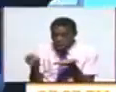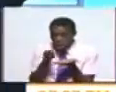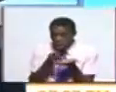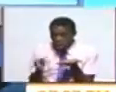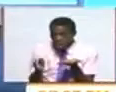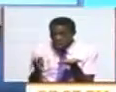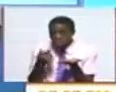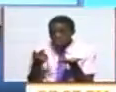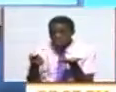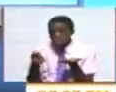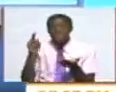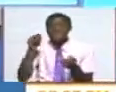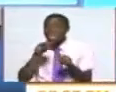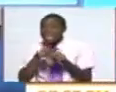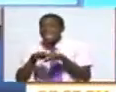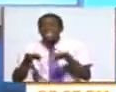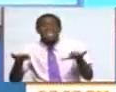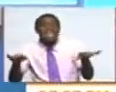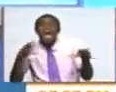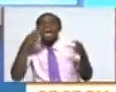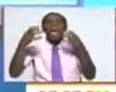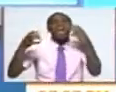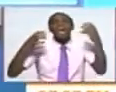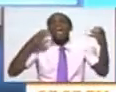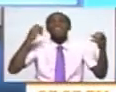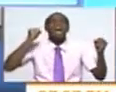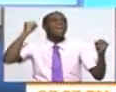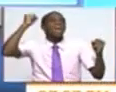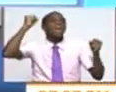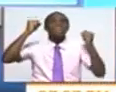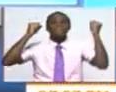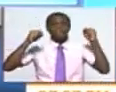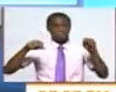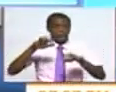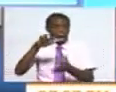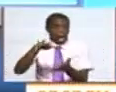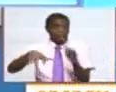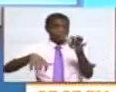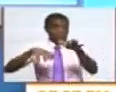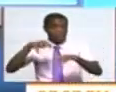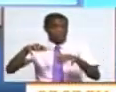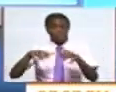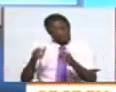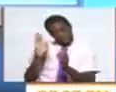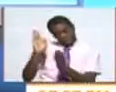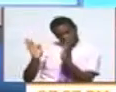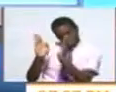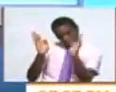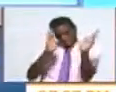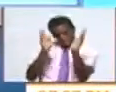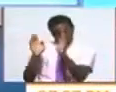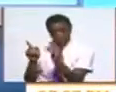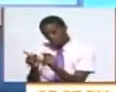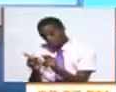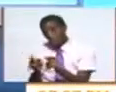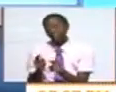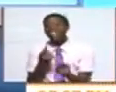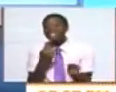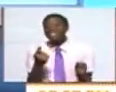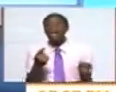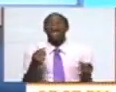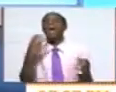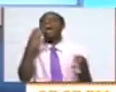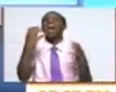Unos chamitos. Y cual si fueran animales domesticados, cada vez que decían